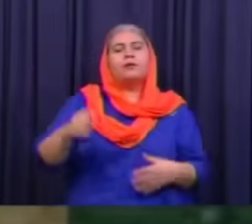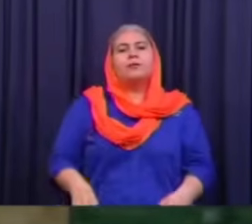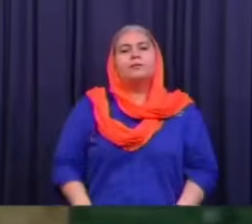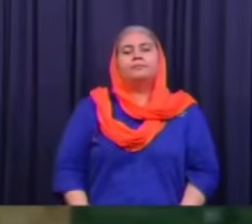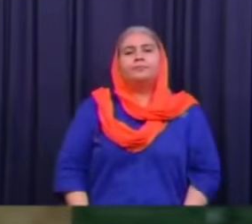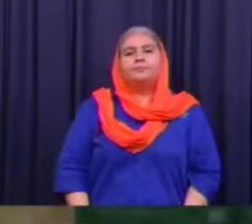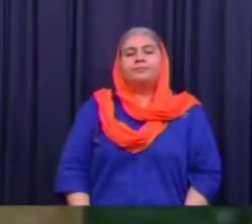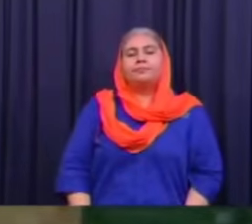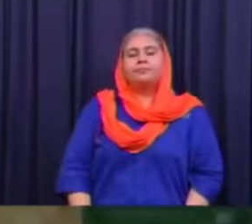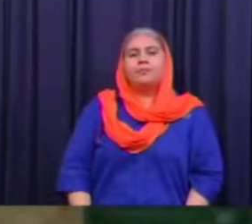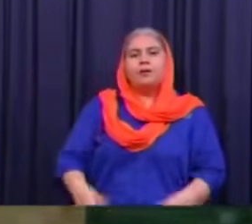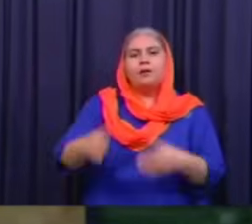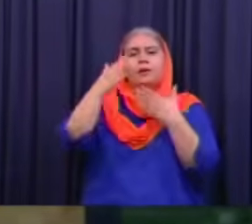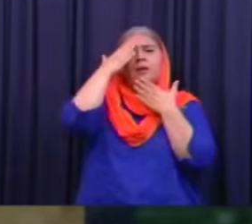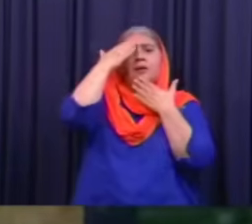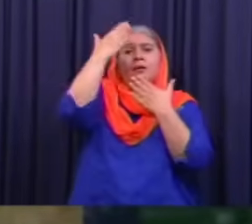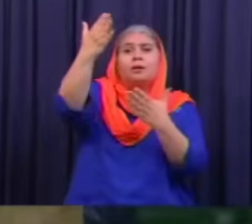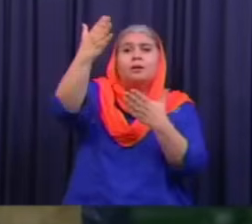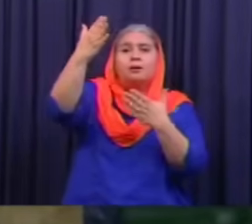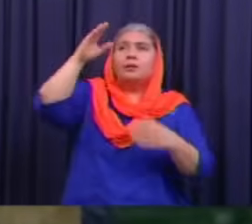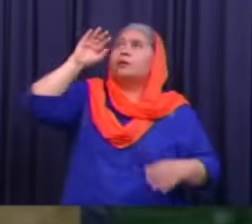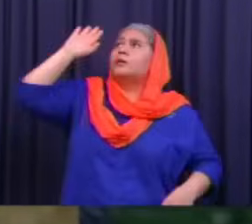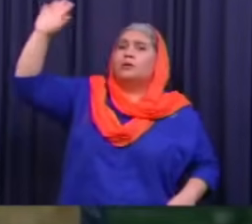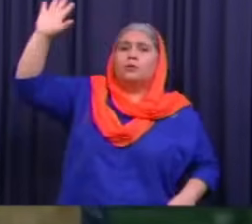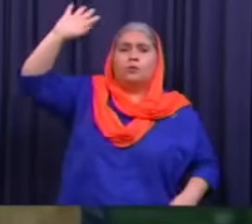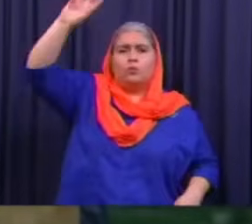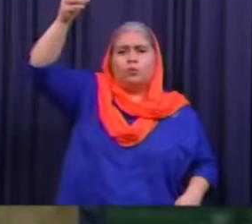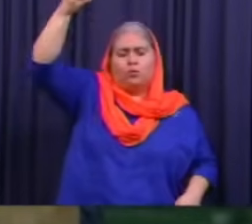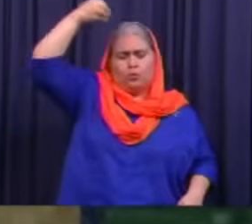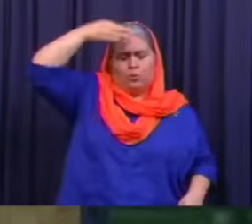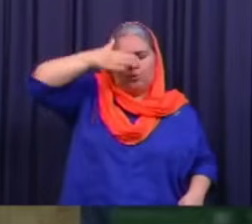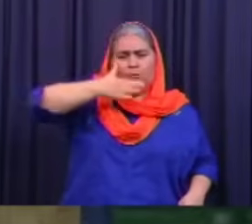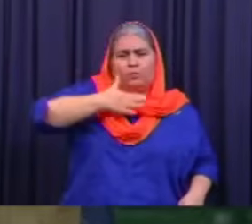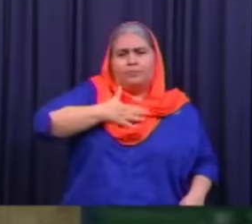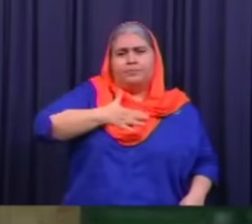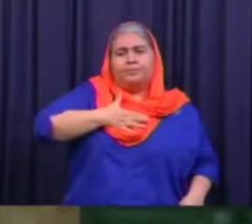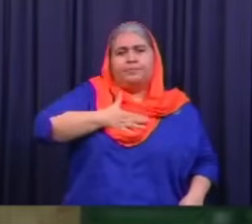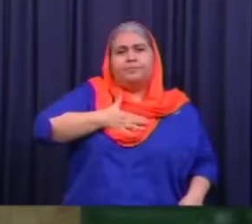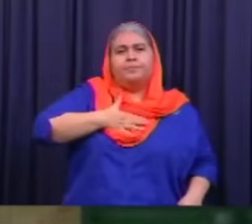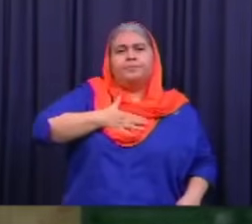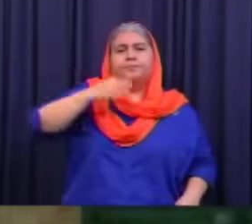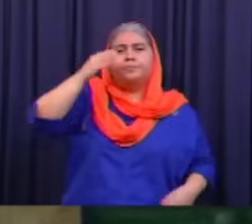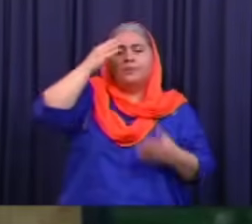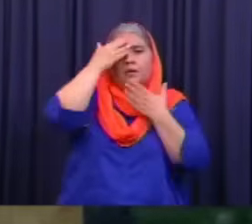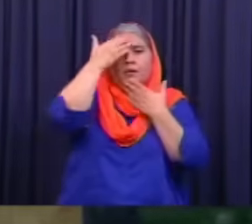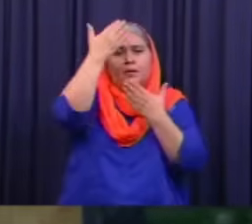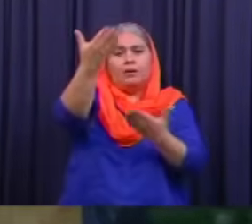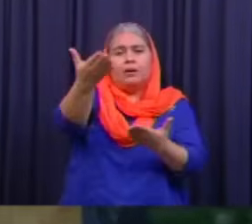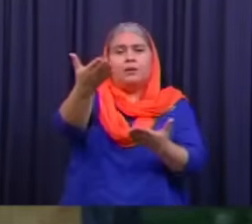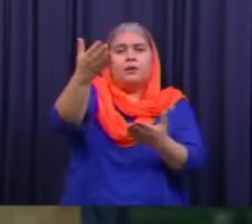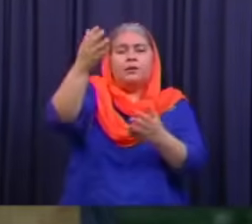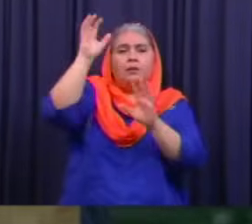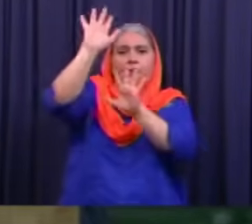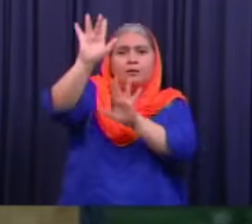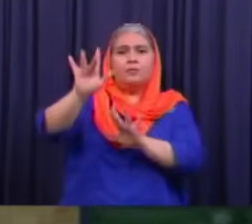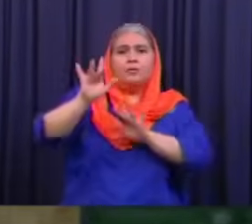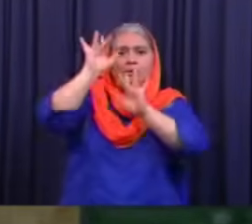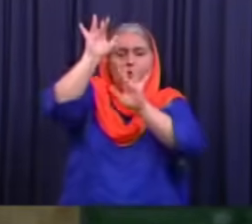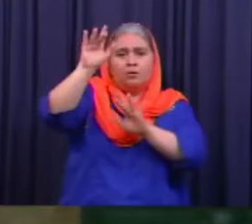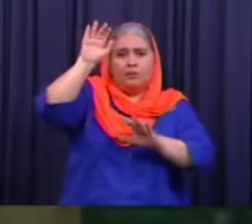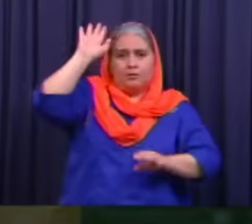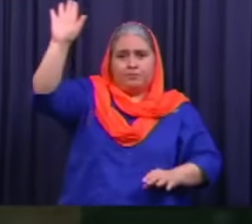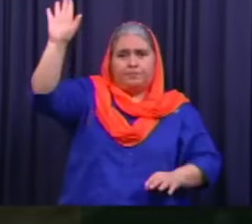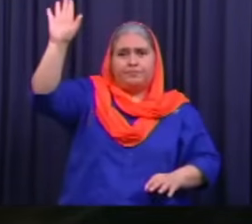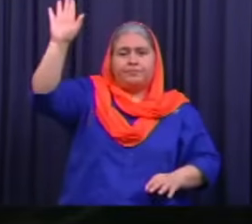gracias Gracias por tu gracia Gracias por tu misericordia Gracias por